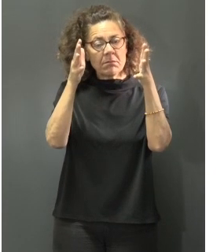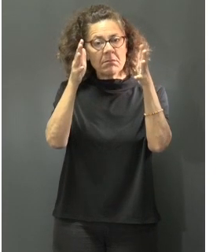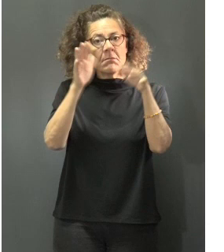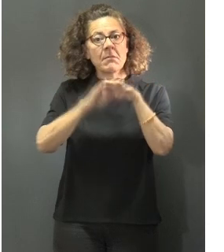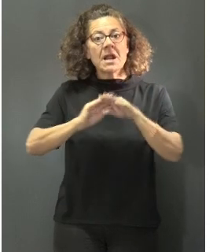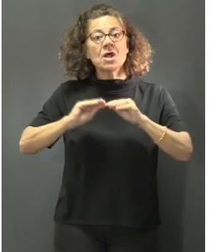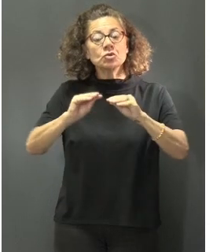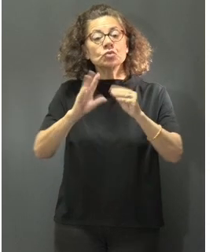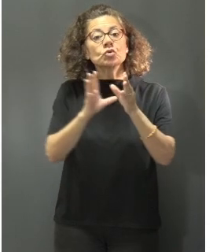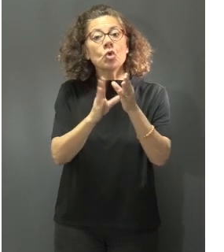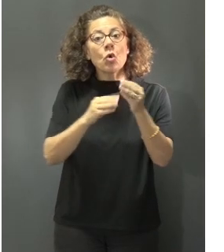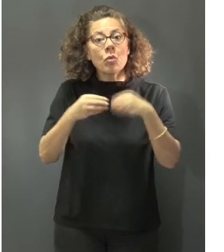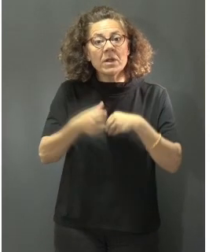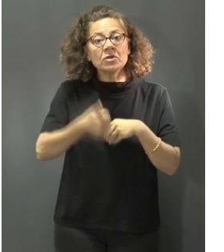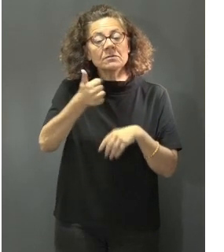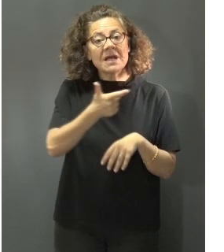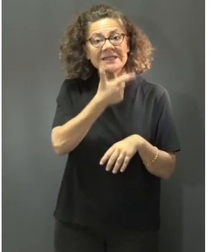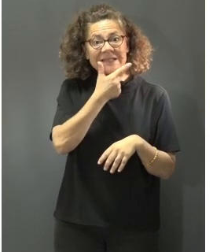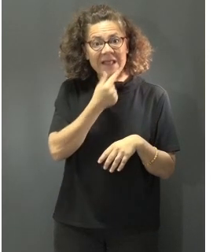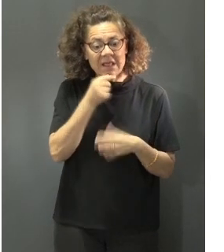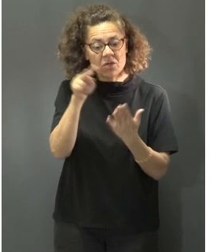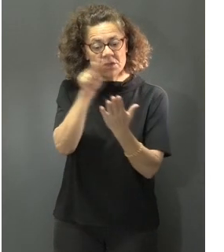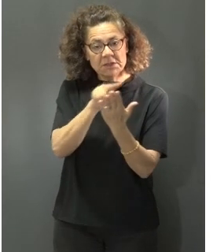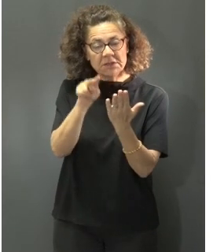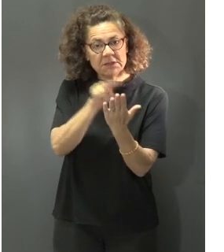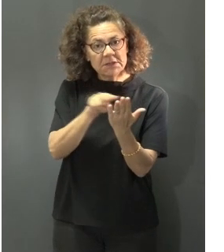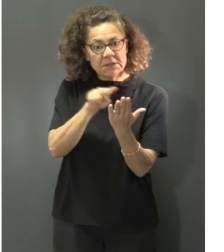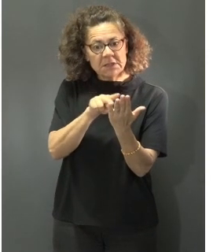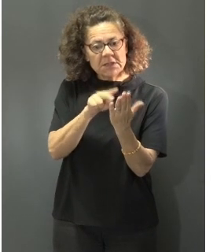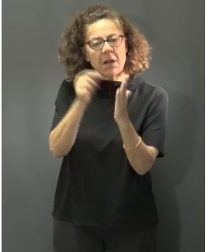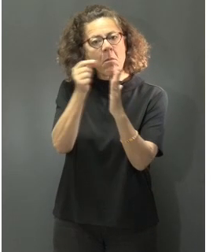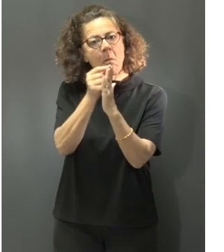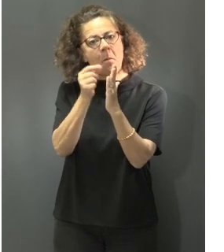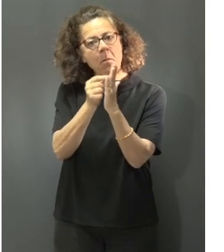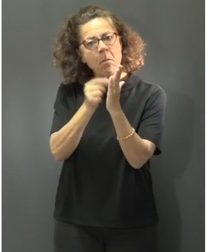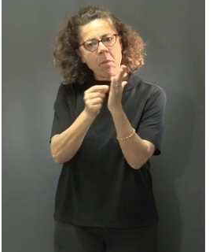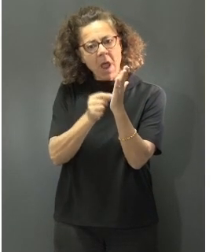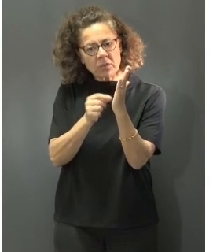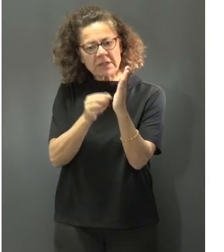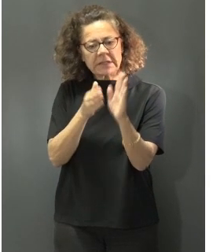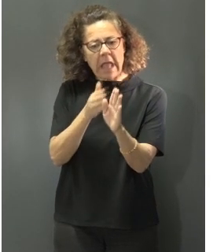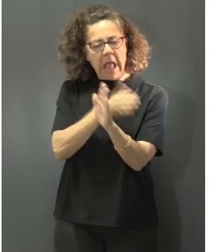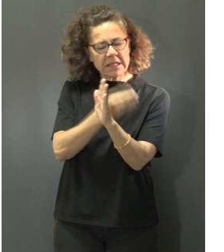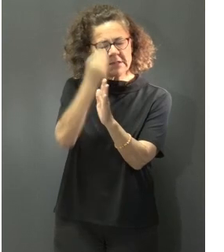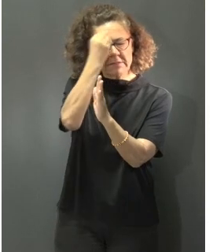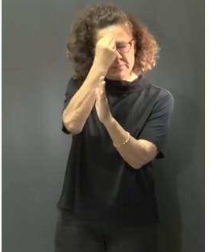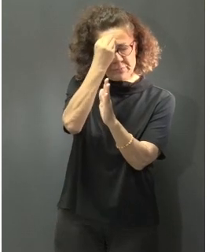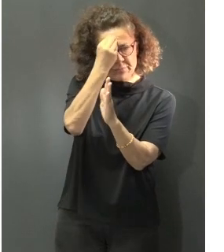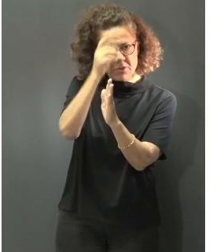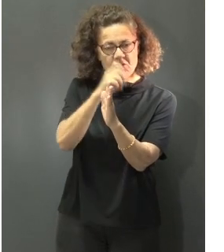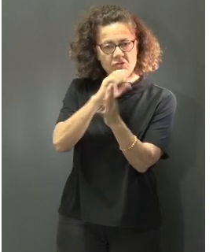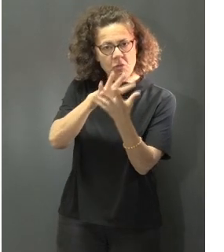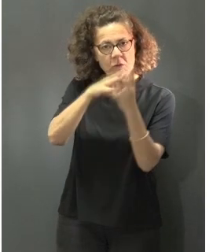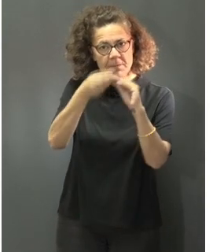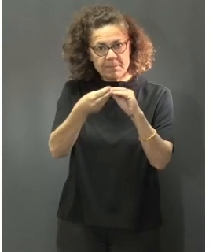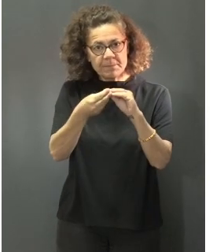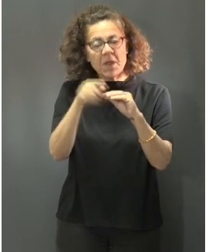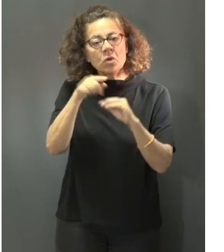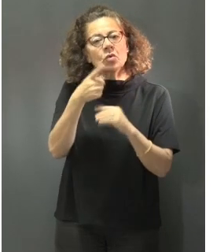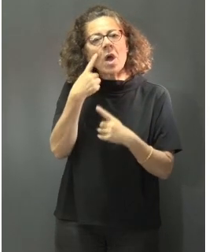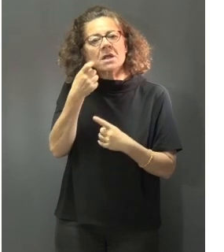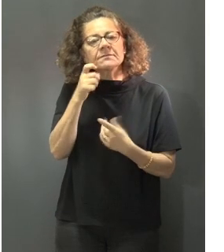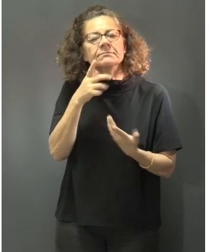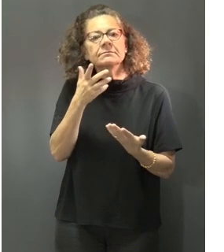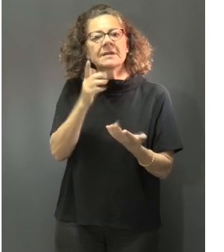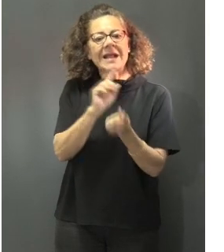sus documentos más sencillos de leer, sean pautas que se haya reflexionado sobre ellas. Entonces, ¿has visto cambios